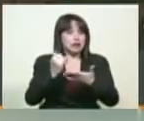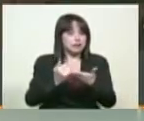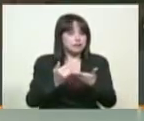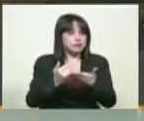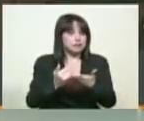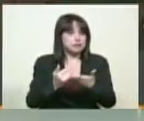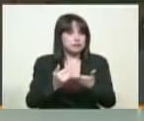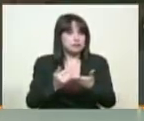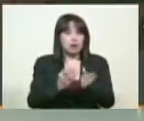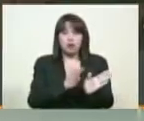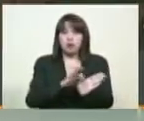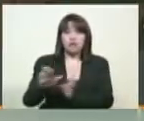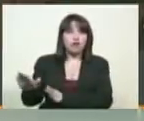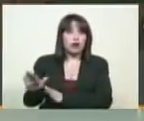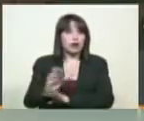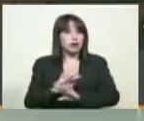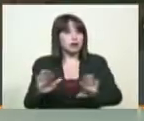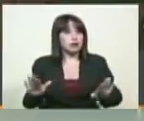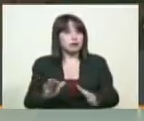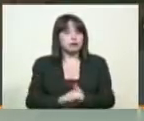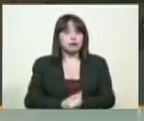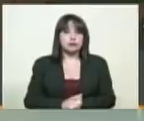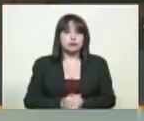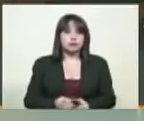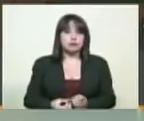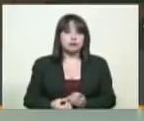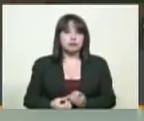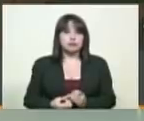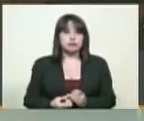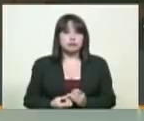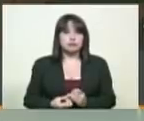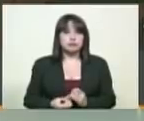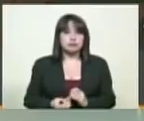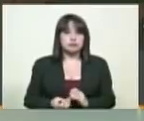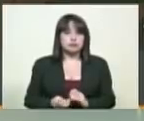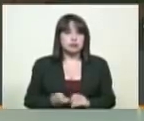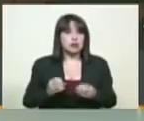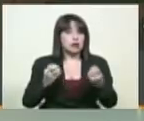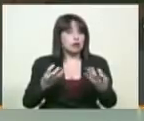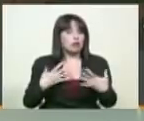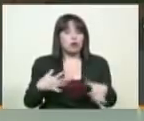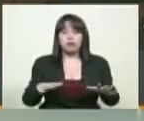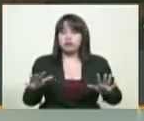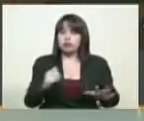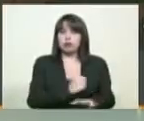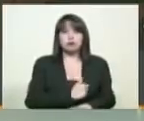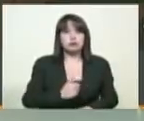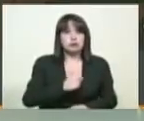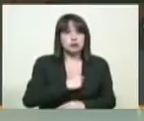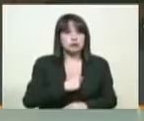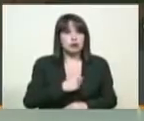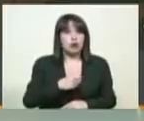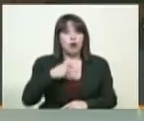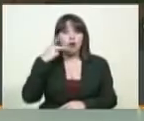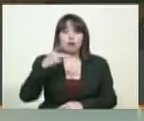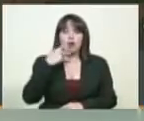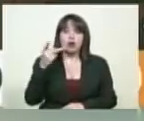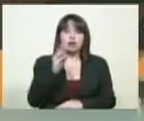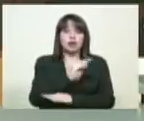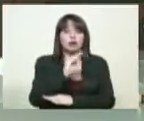transporte queda por fuera lamentablemente de esta política de protección de esta nueva